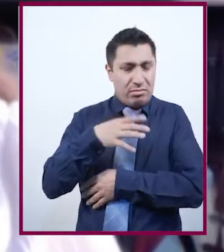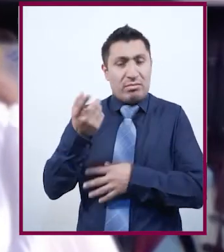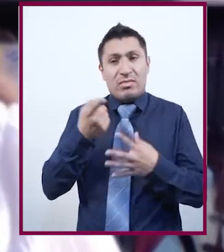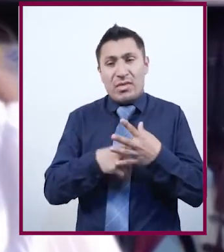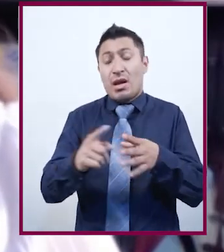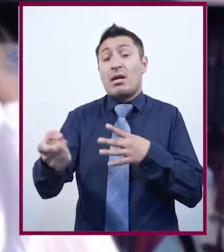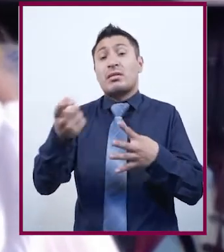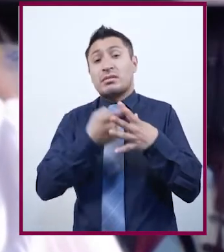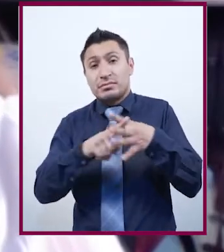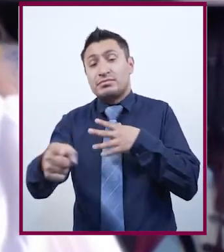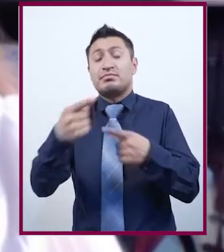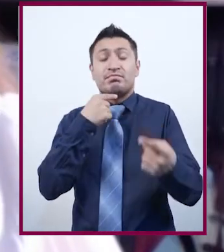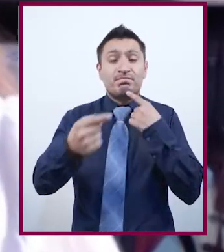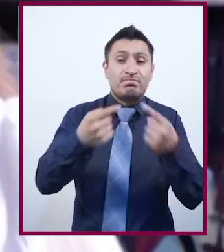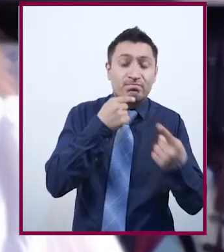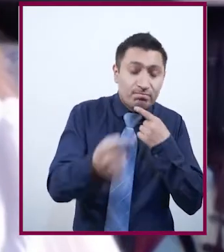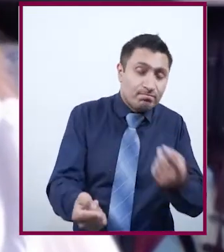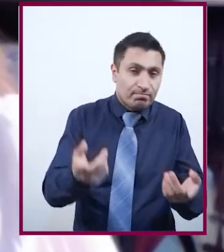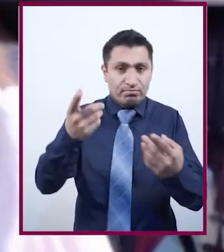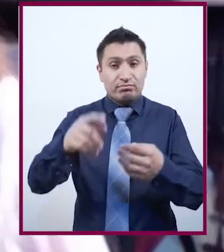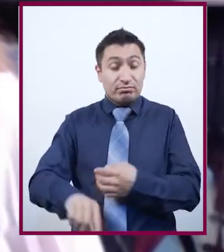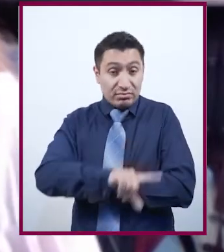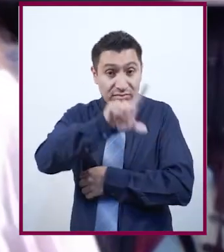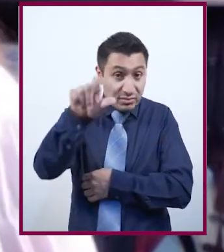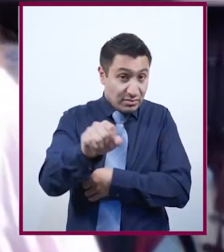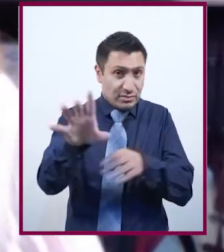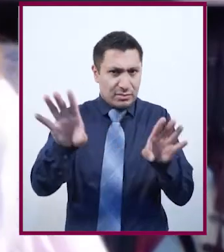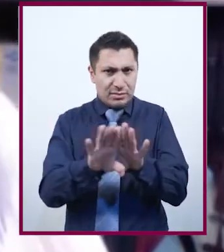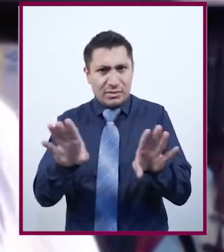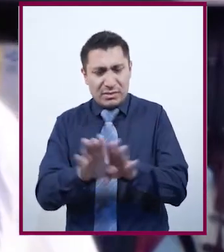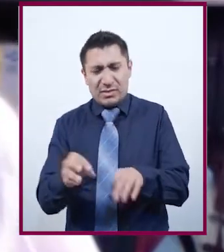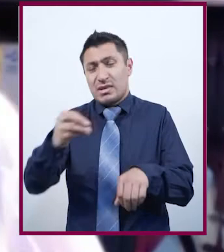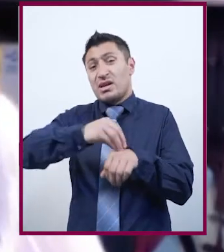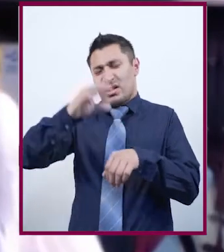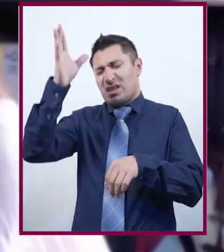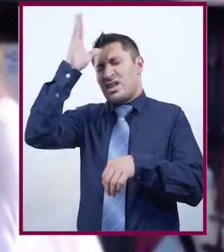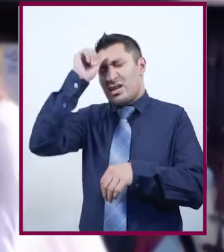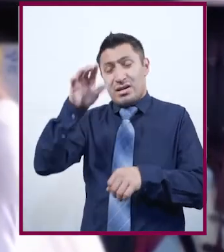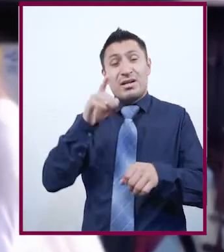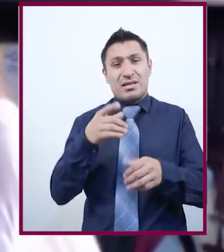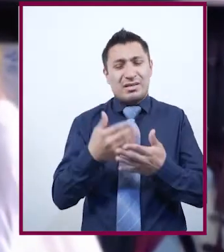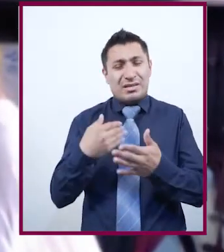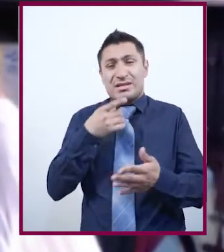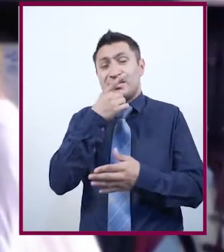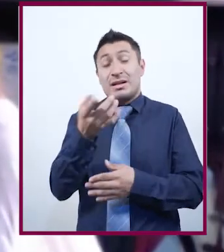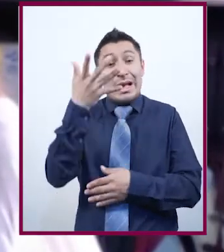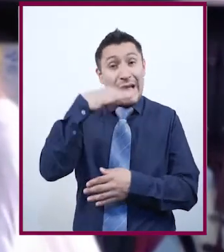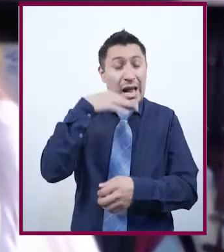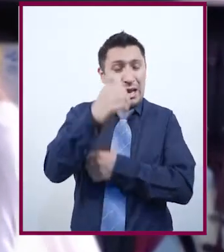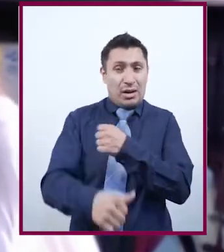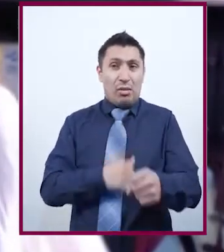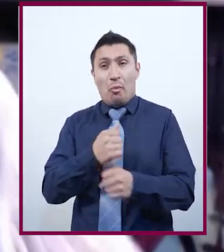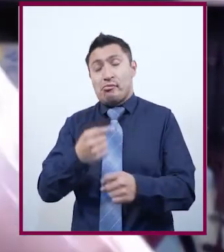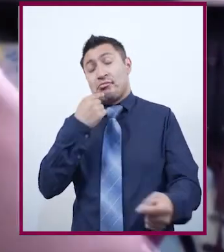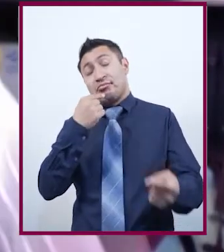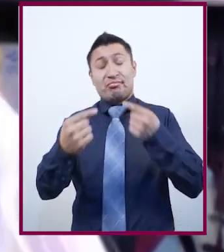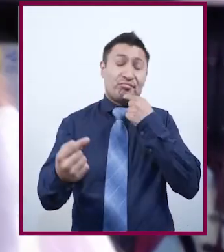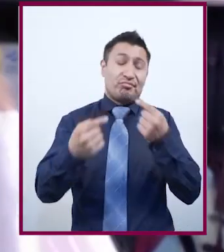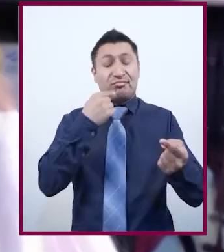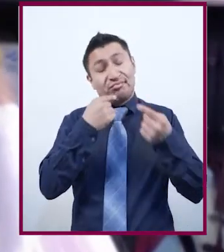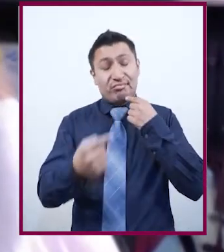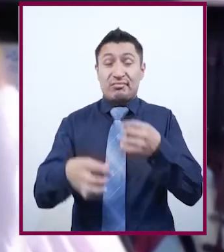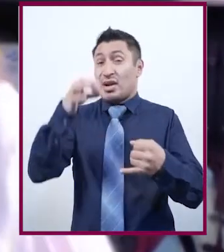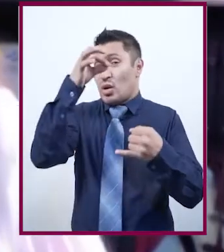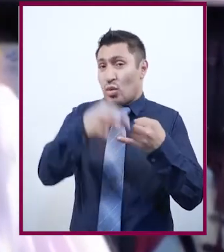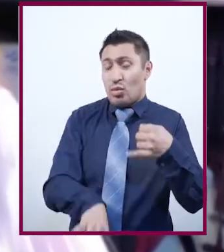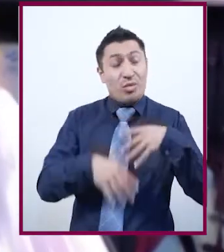donde finalmente se van a acordar, como te decía, durante 10 años están estas discusiones en donde finalmente llegan,